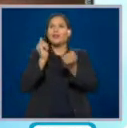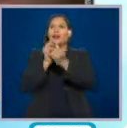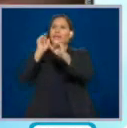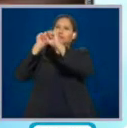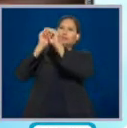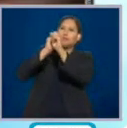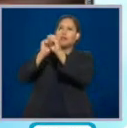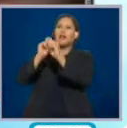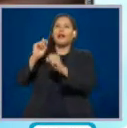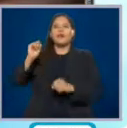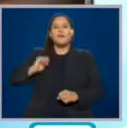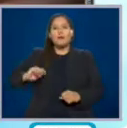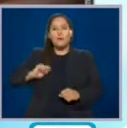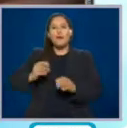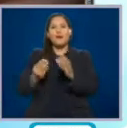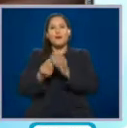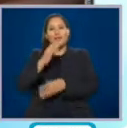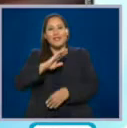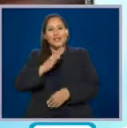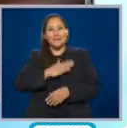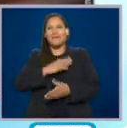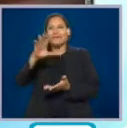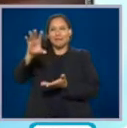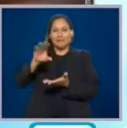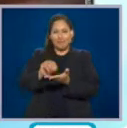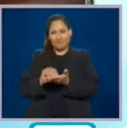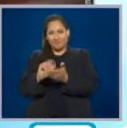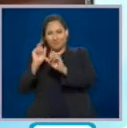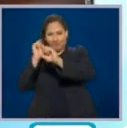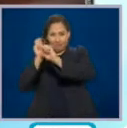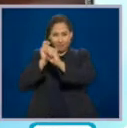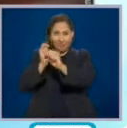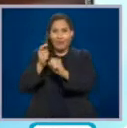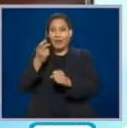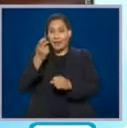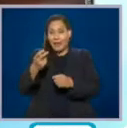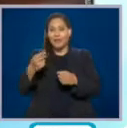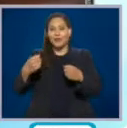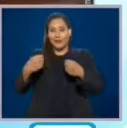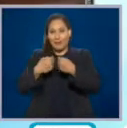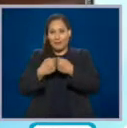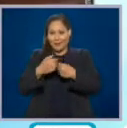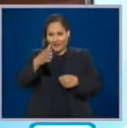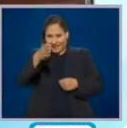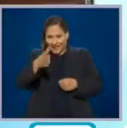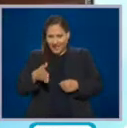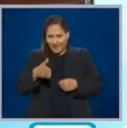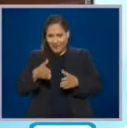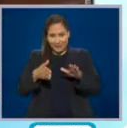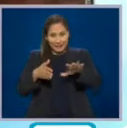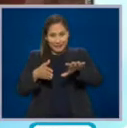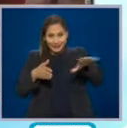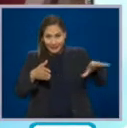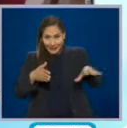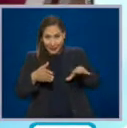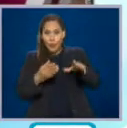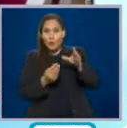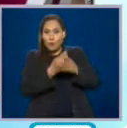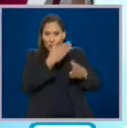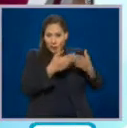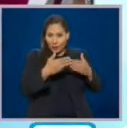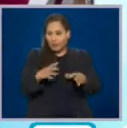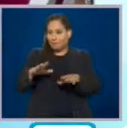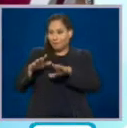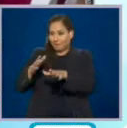procede de España. Justamente ese espacio es un límite, y al ser un límite, ¿qué hice? Me traje la